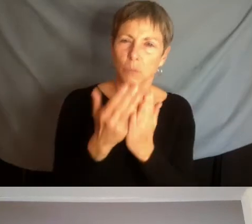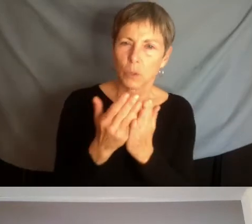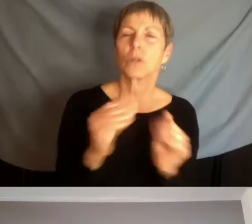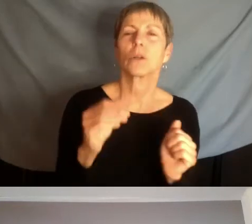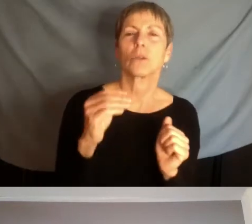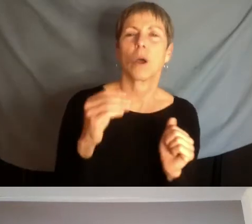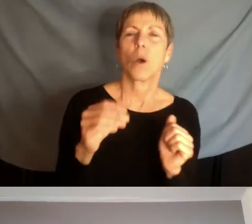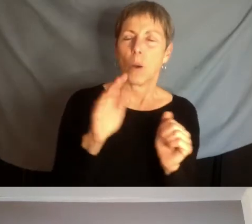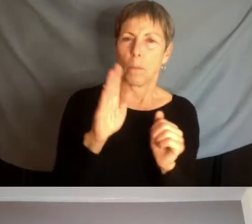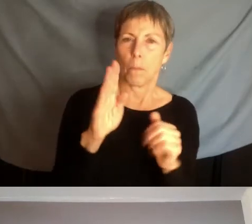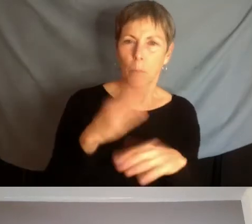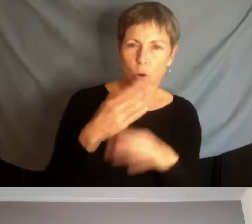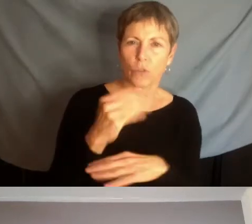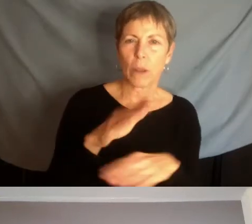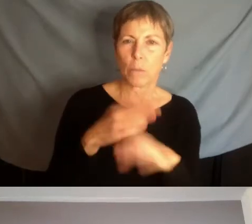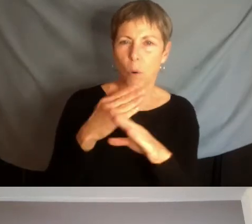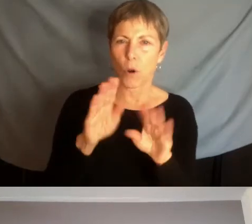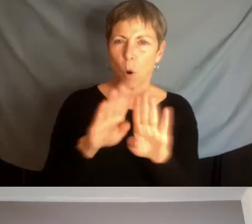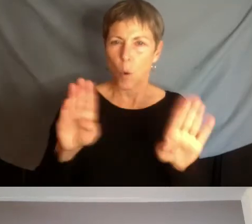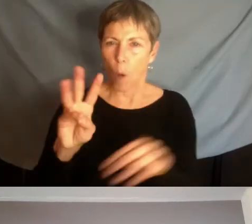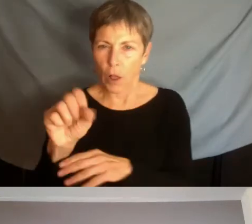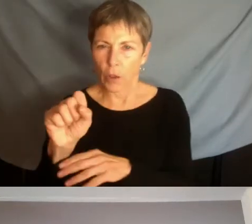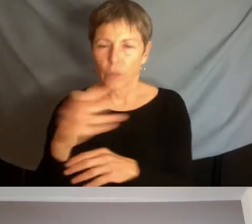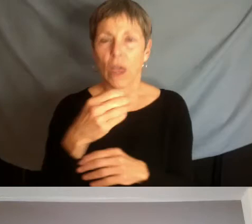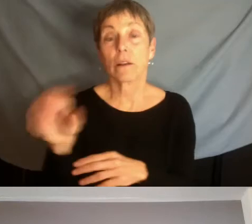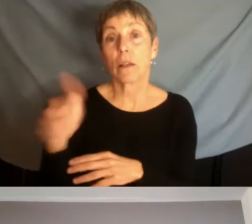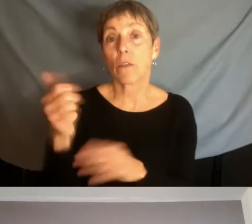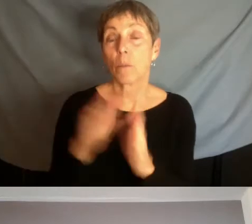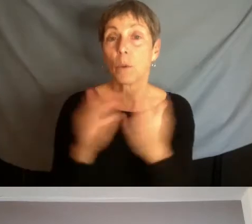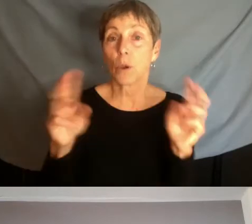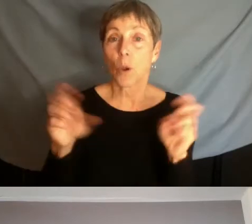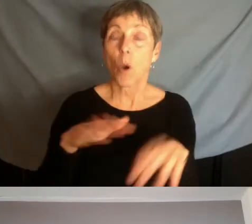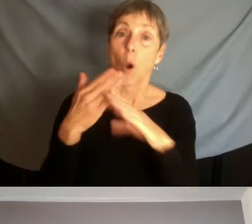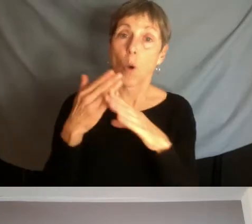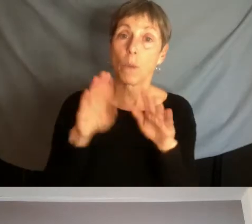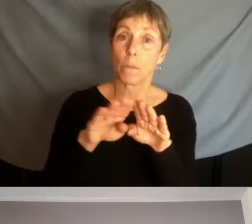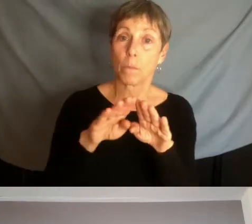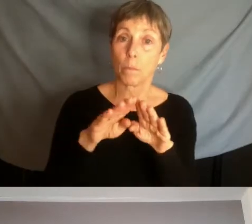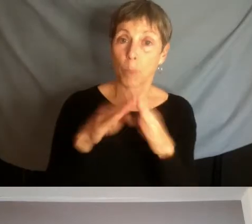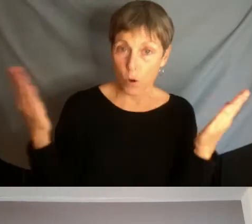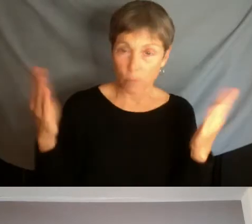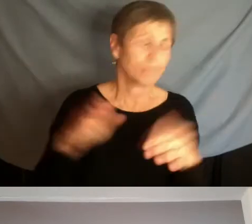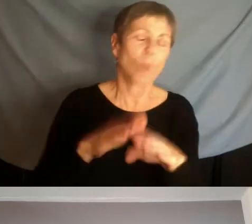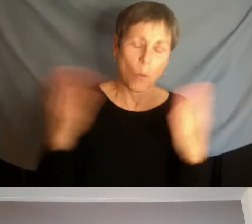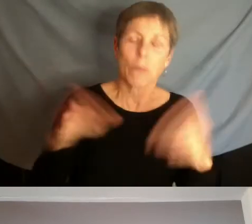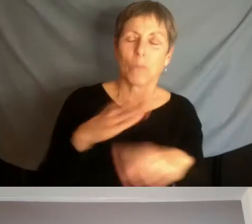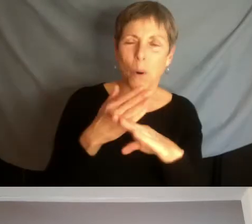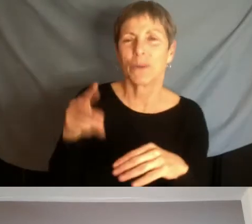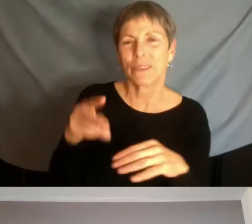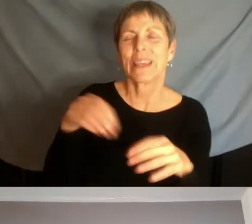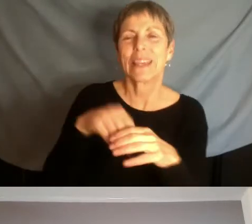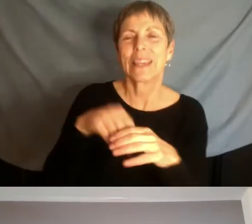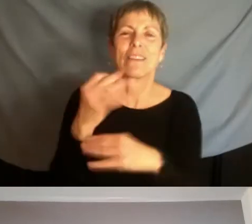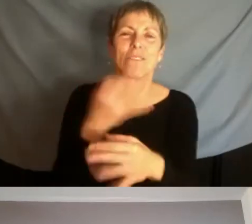Es el autor del libro Fronteras Blancas y también Fronteras Abiertas en la Defensa